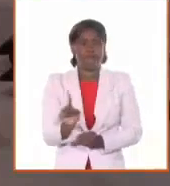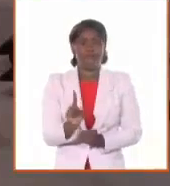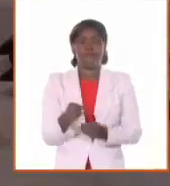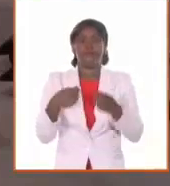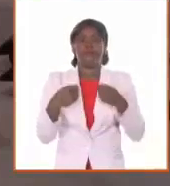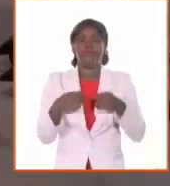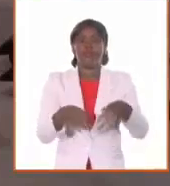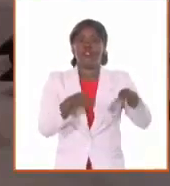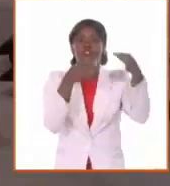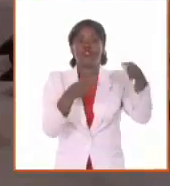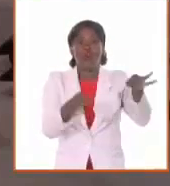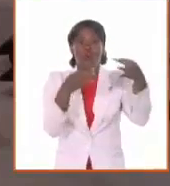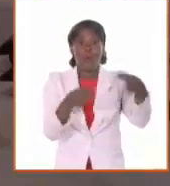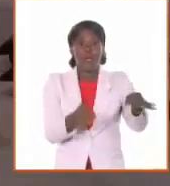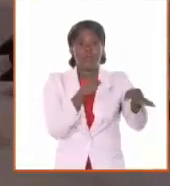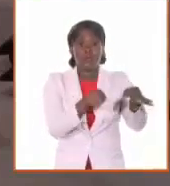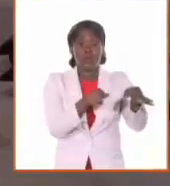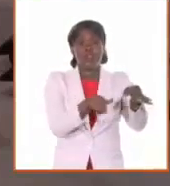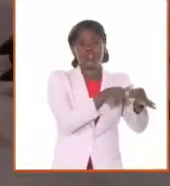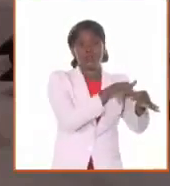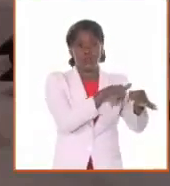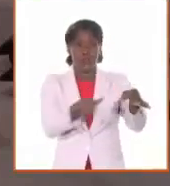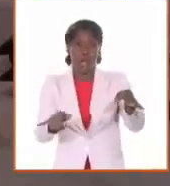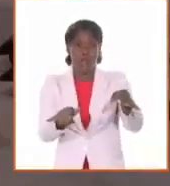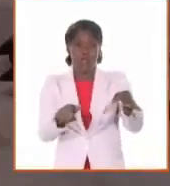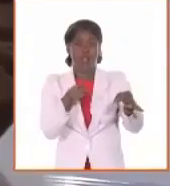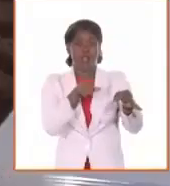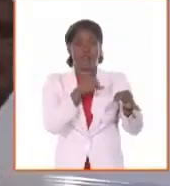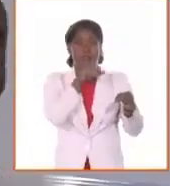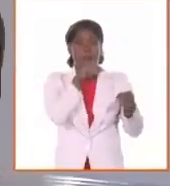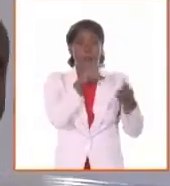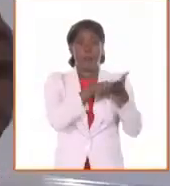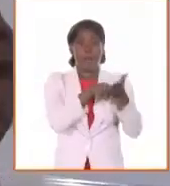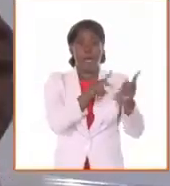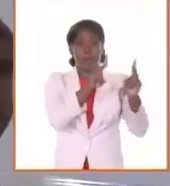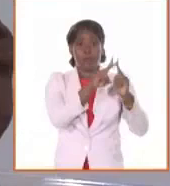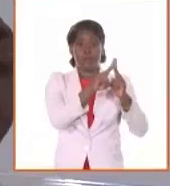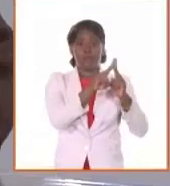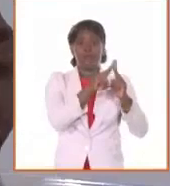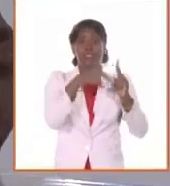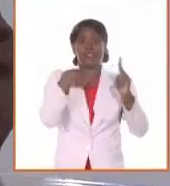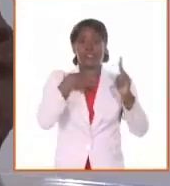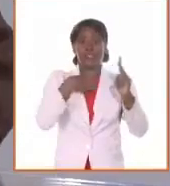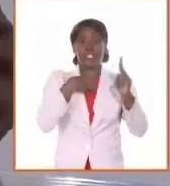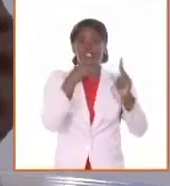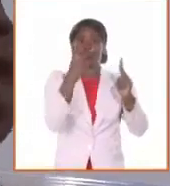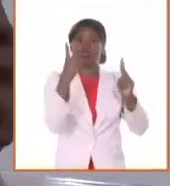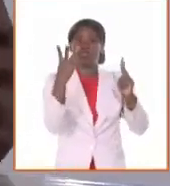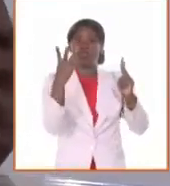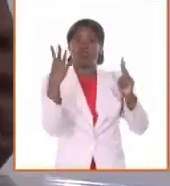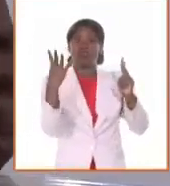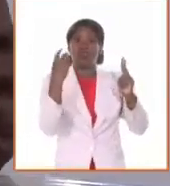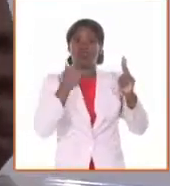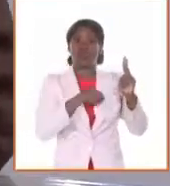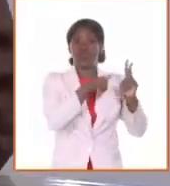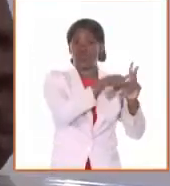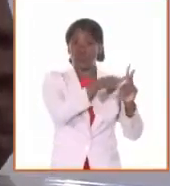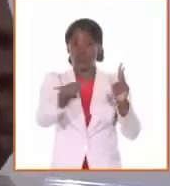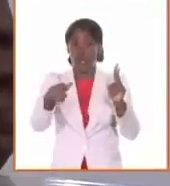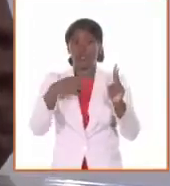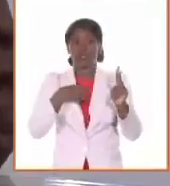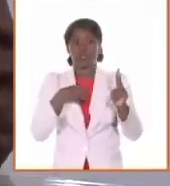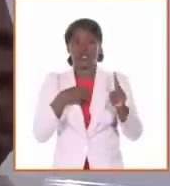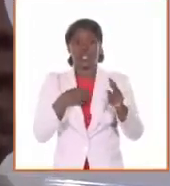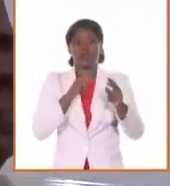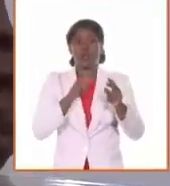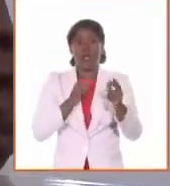todos los hijos tienen iguales y derechos no importa si nacieron dentro del matrimonio o fuera del matrimonio otras otra